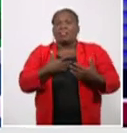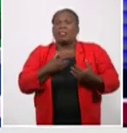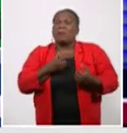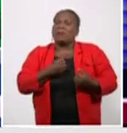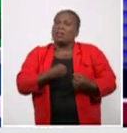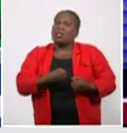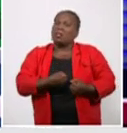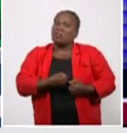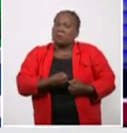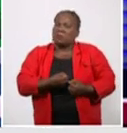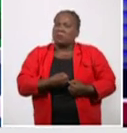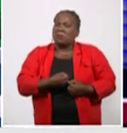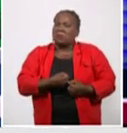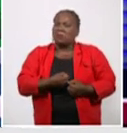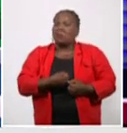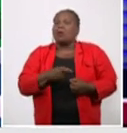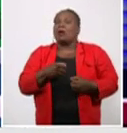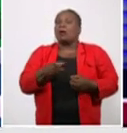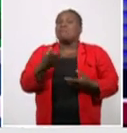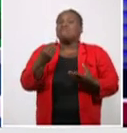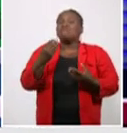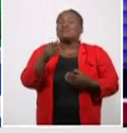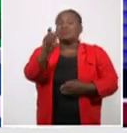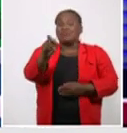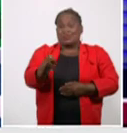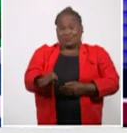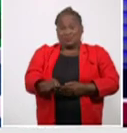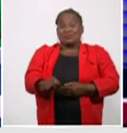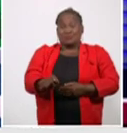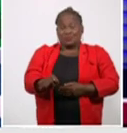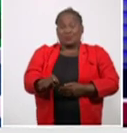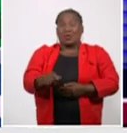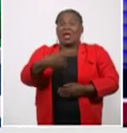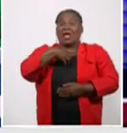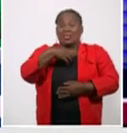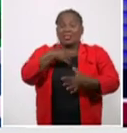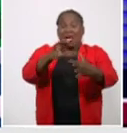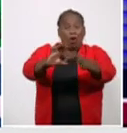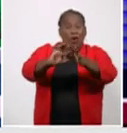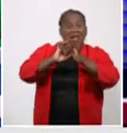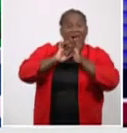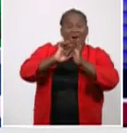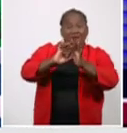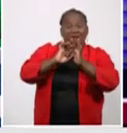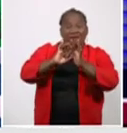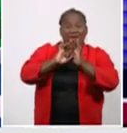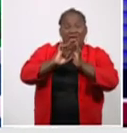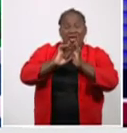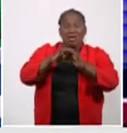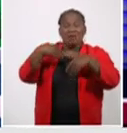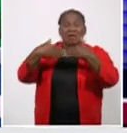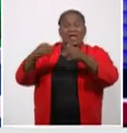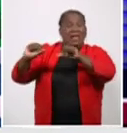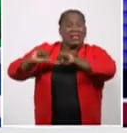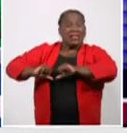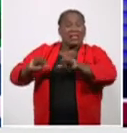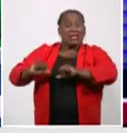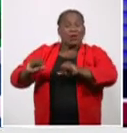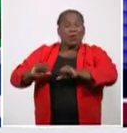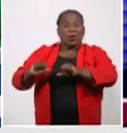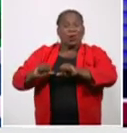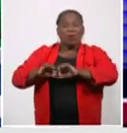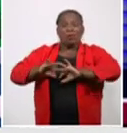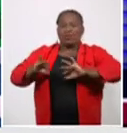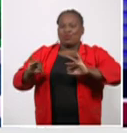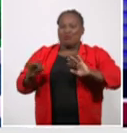es que muchas de las personas que han estado en estado grave, en estado crítico, cuando se